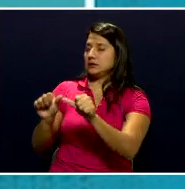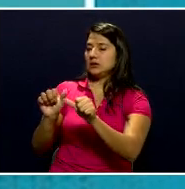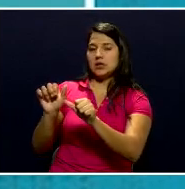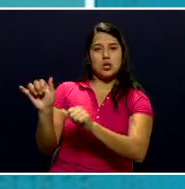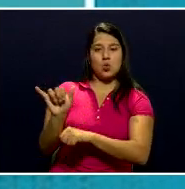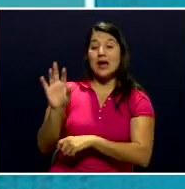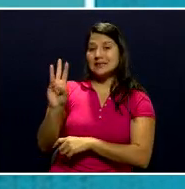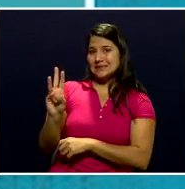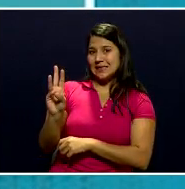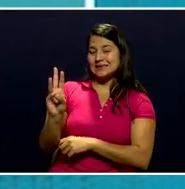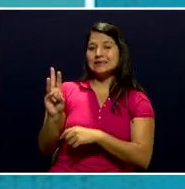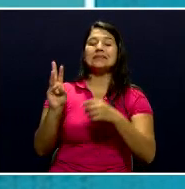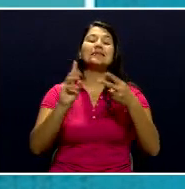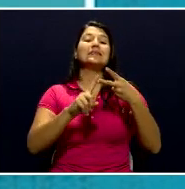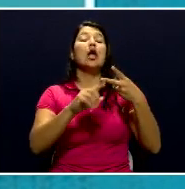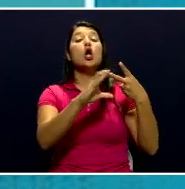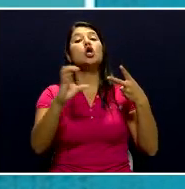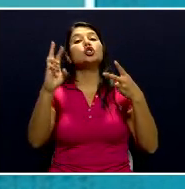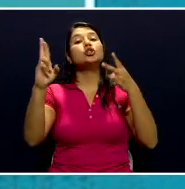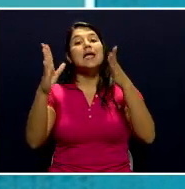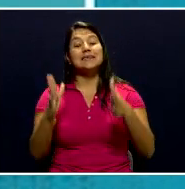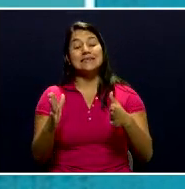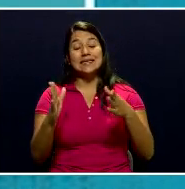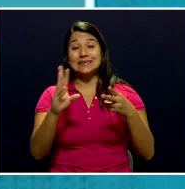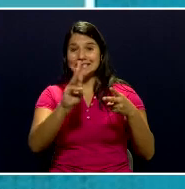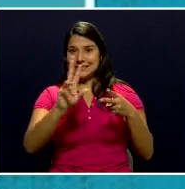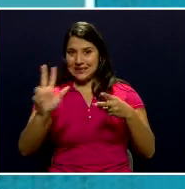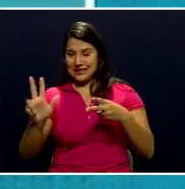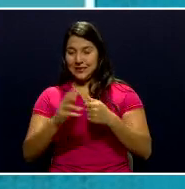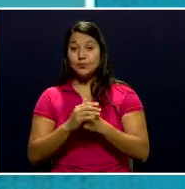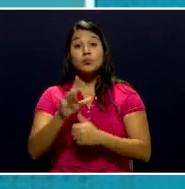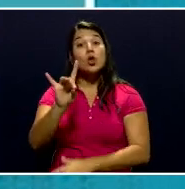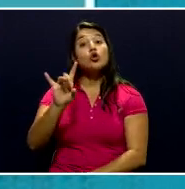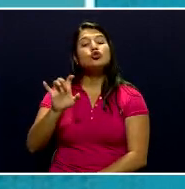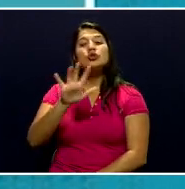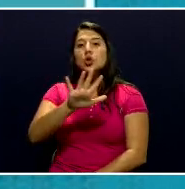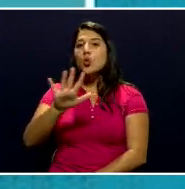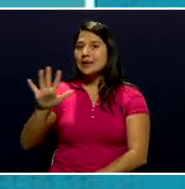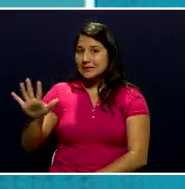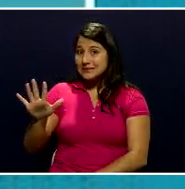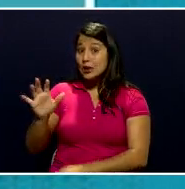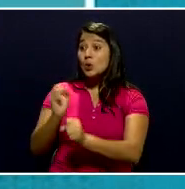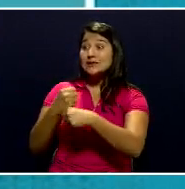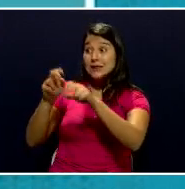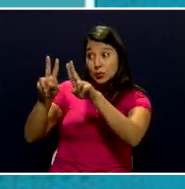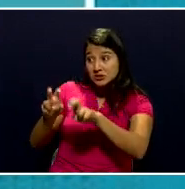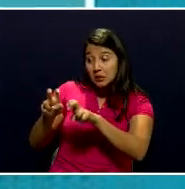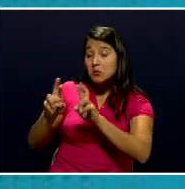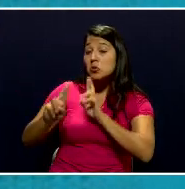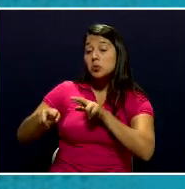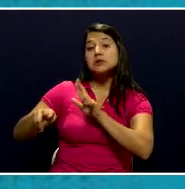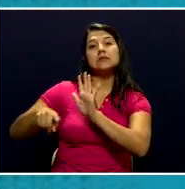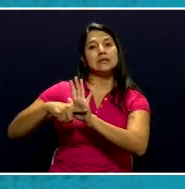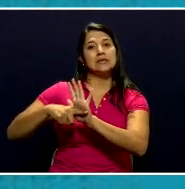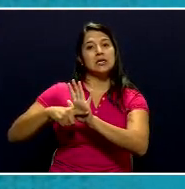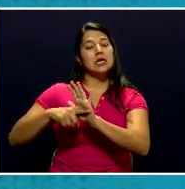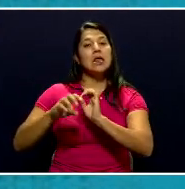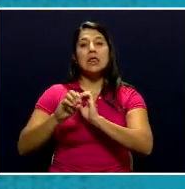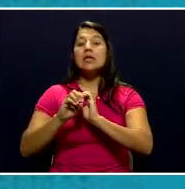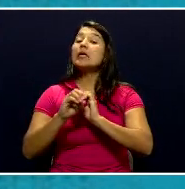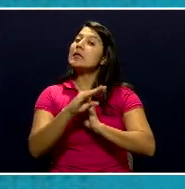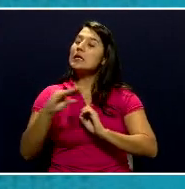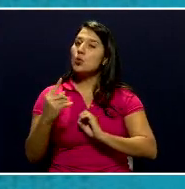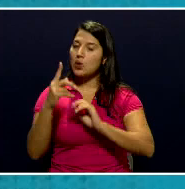los costarricenses en 63, 855 descartados y 0 fallecidos. Veamos el detalle